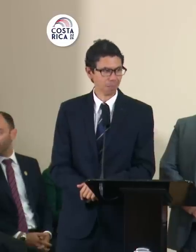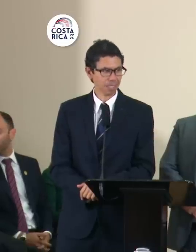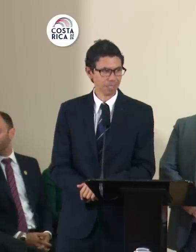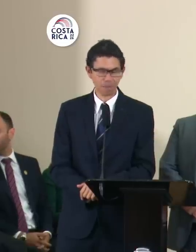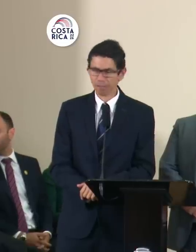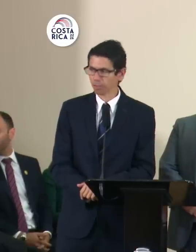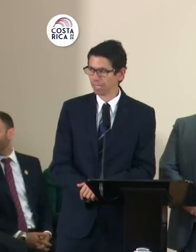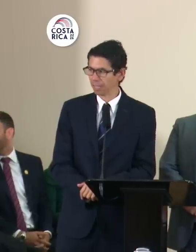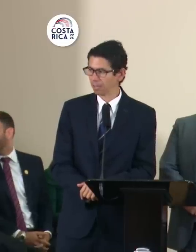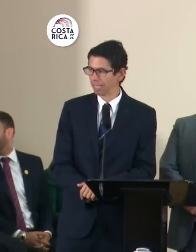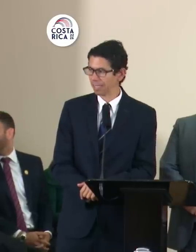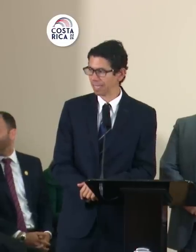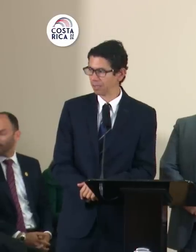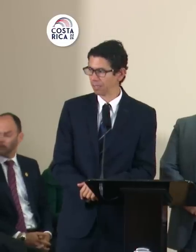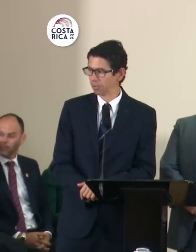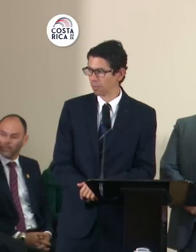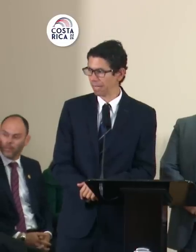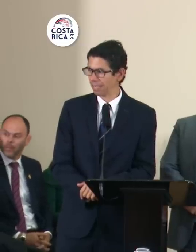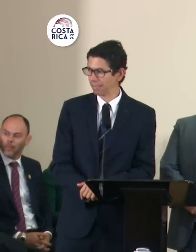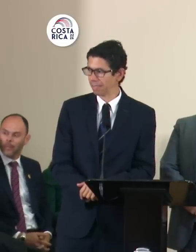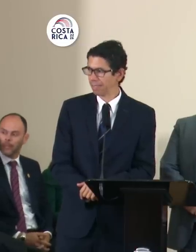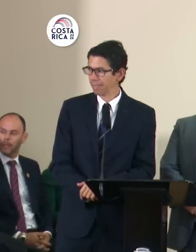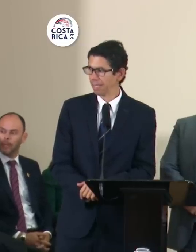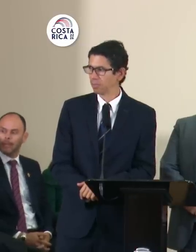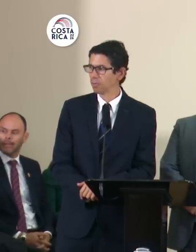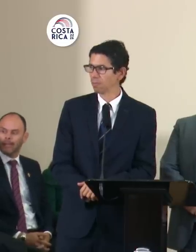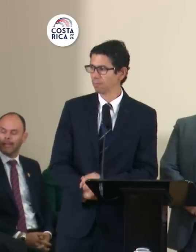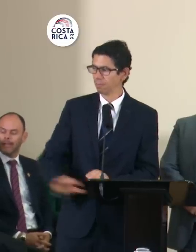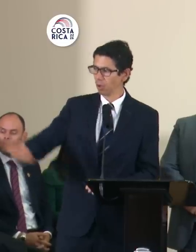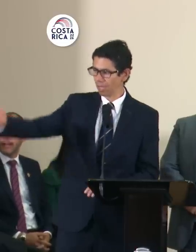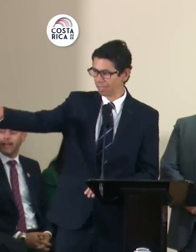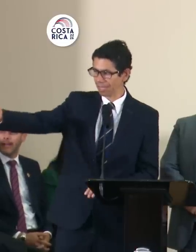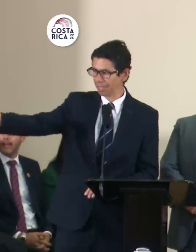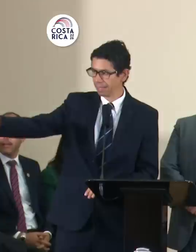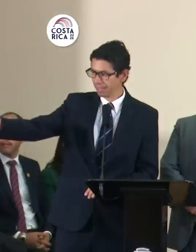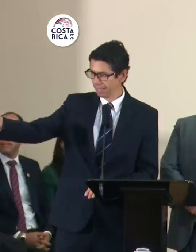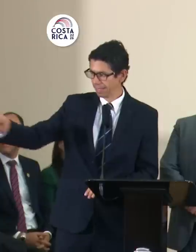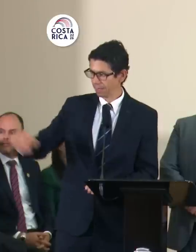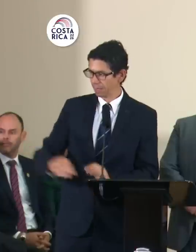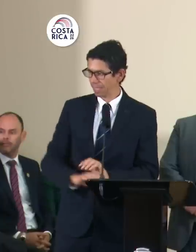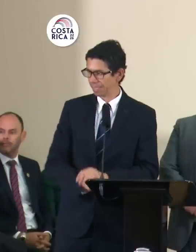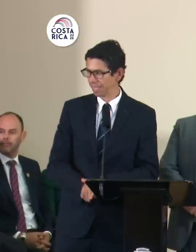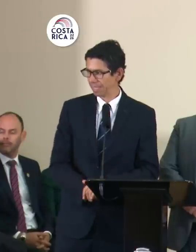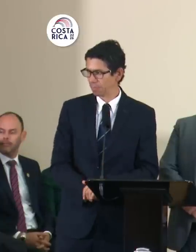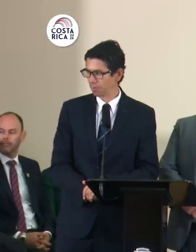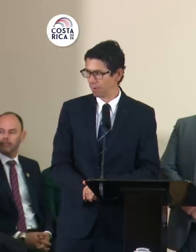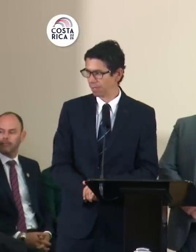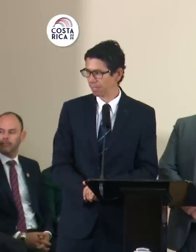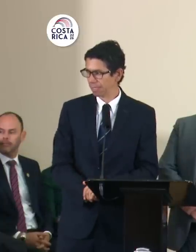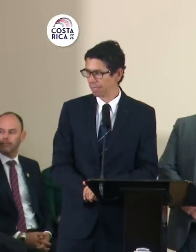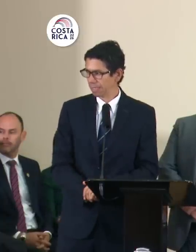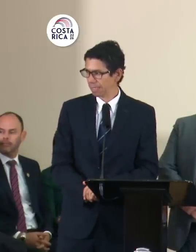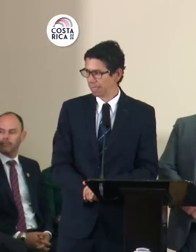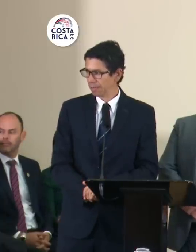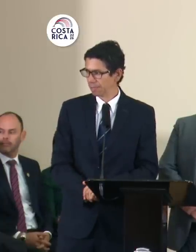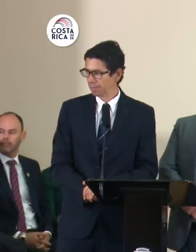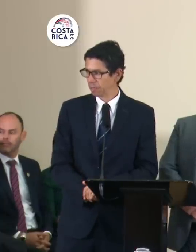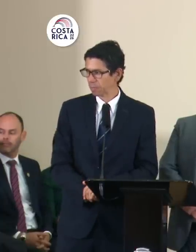Panamericana. Esa es la principal ruta que conecta nuestro país. Es un lodazal. La filmina siguiente, por